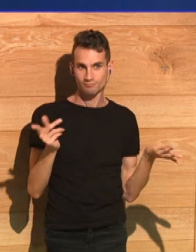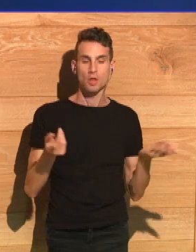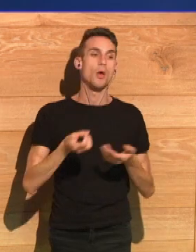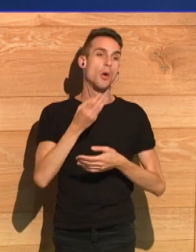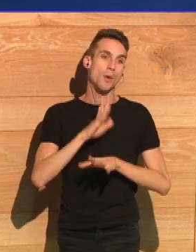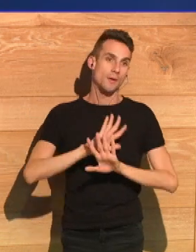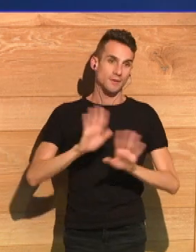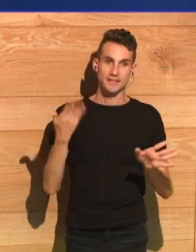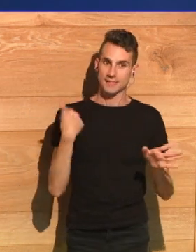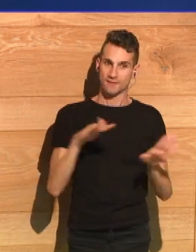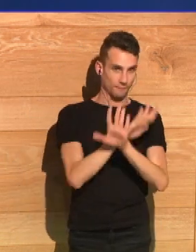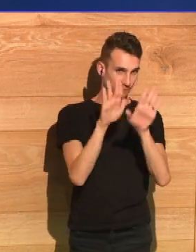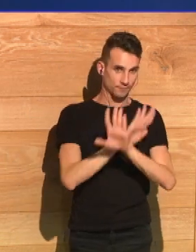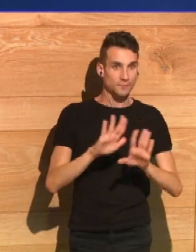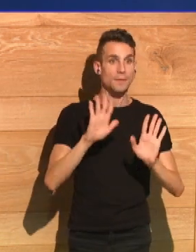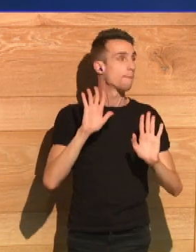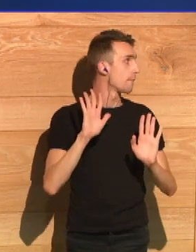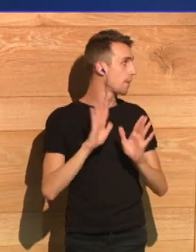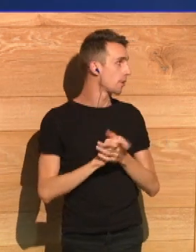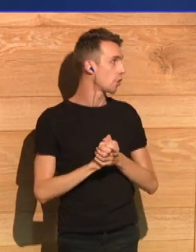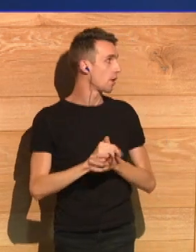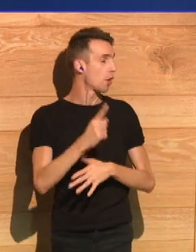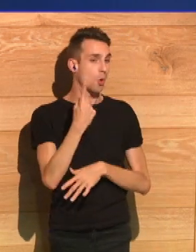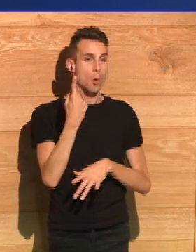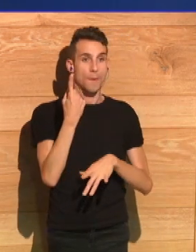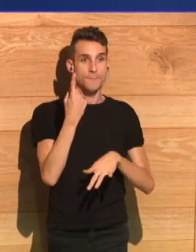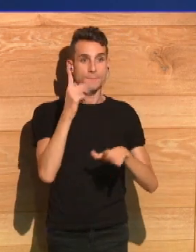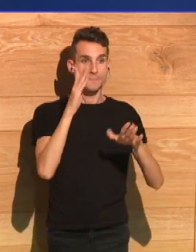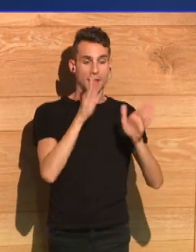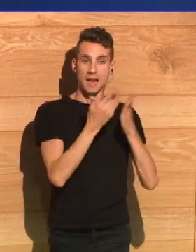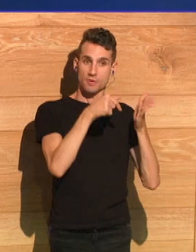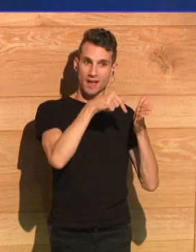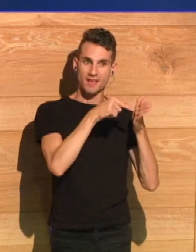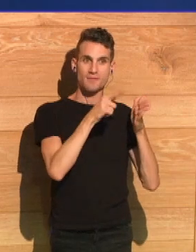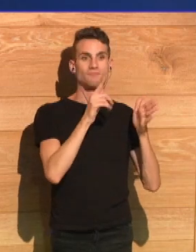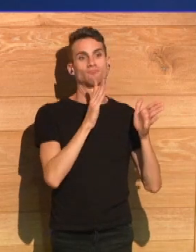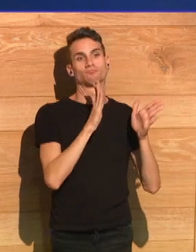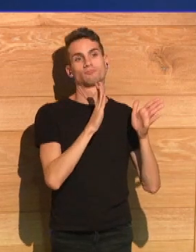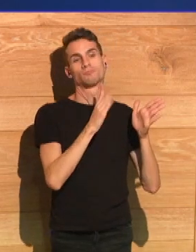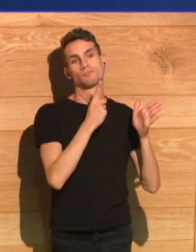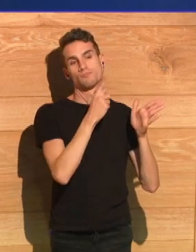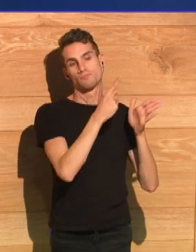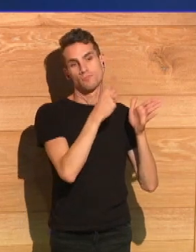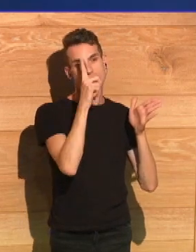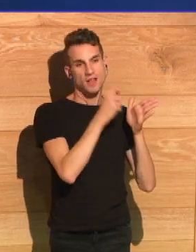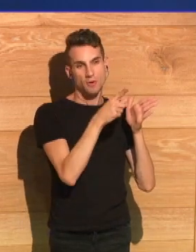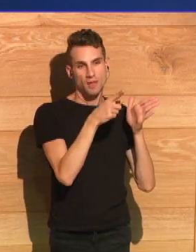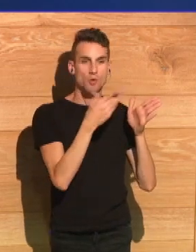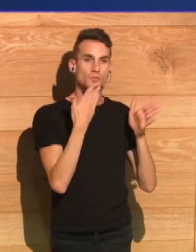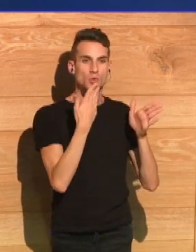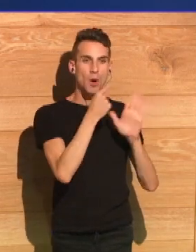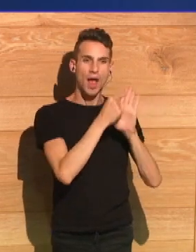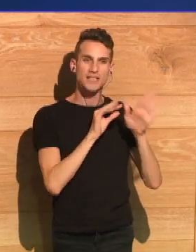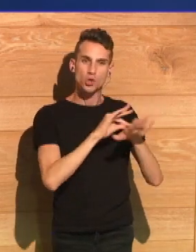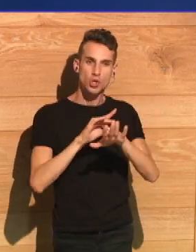Vamos a ir terminando ya, pero hay un momento en el libro en el que hablas, nos recuerdas como unas instrucciones,